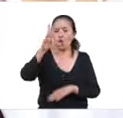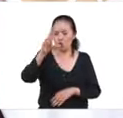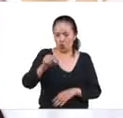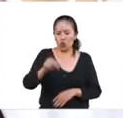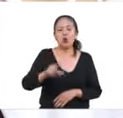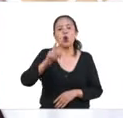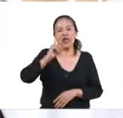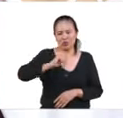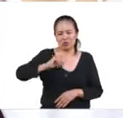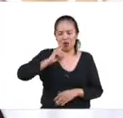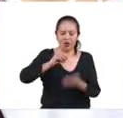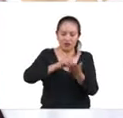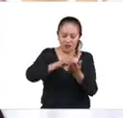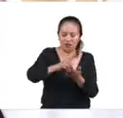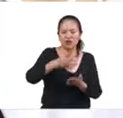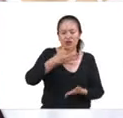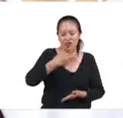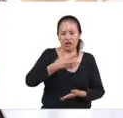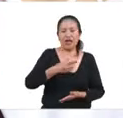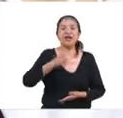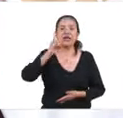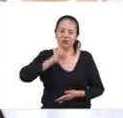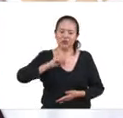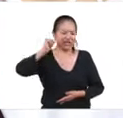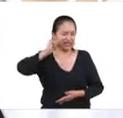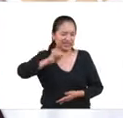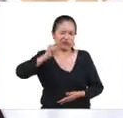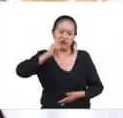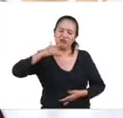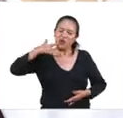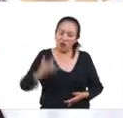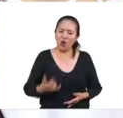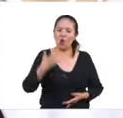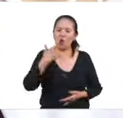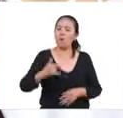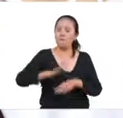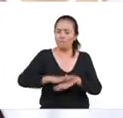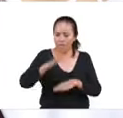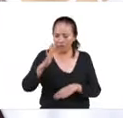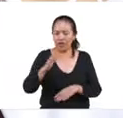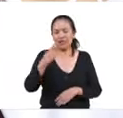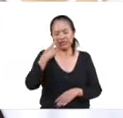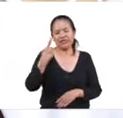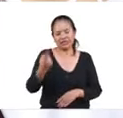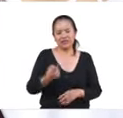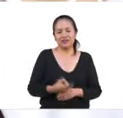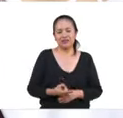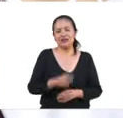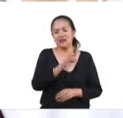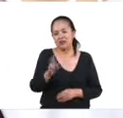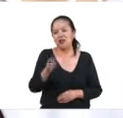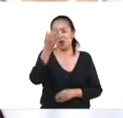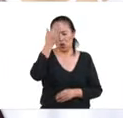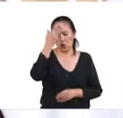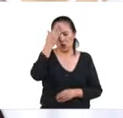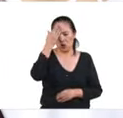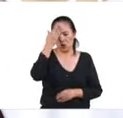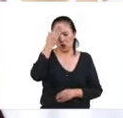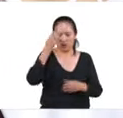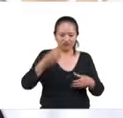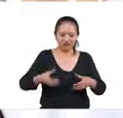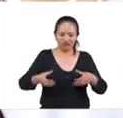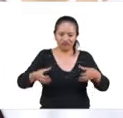derechos de las mujeres y en reconocimiento a las mujeres que han luchado. Entonces, se reconoce esto que se ha dado en llamar